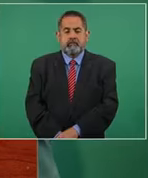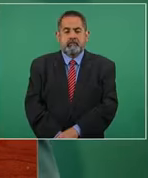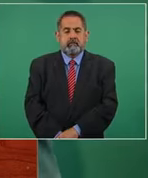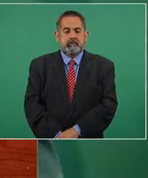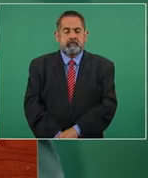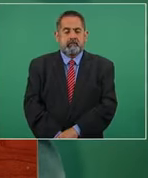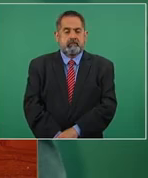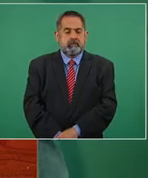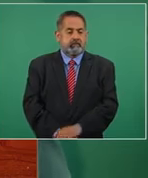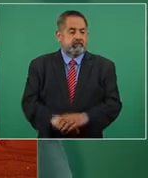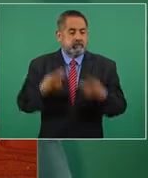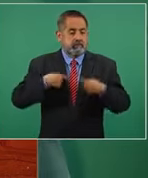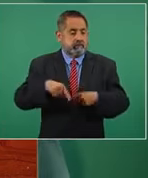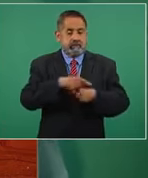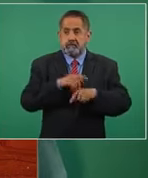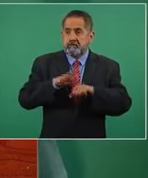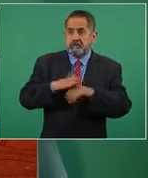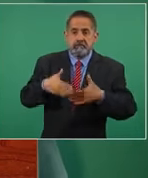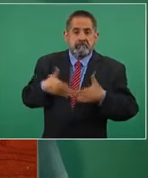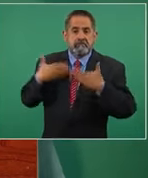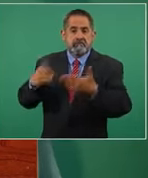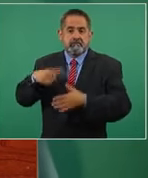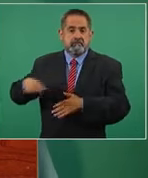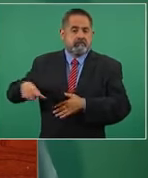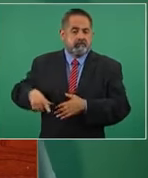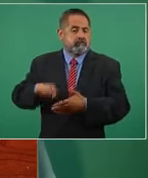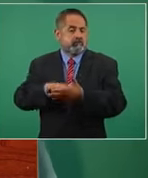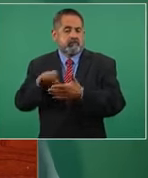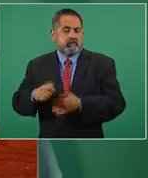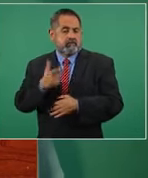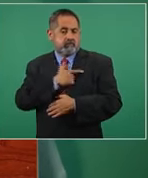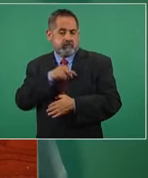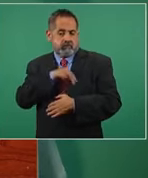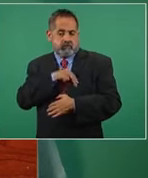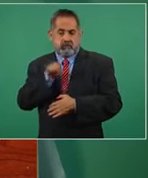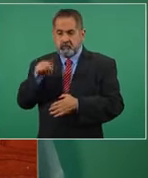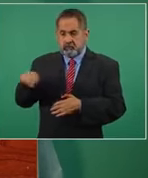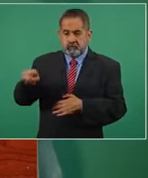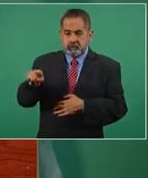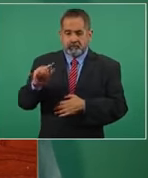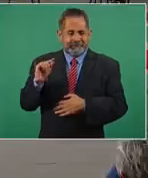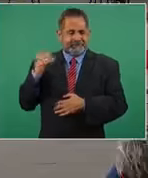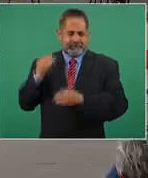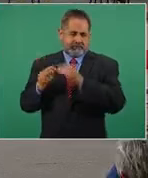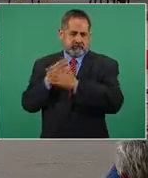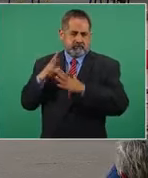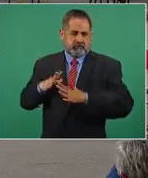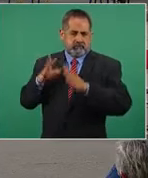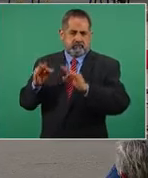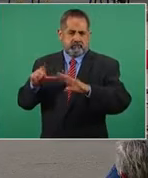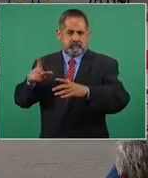84.9% en 2021, en tanto que la Guardia Nacional, recién creada